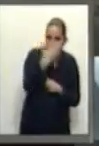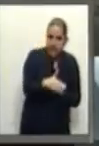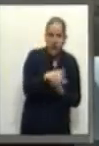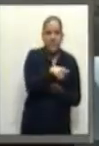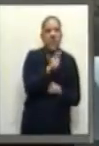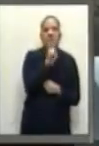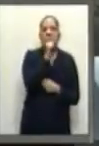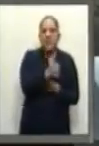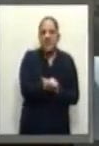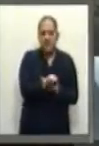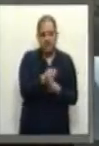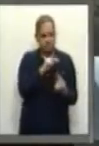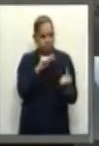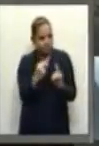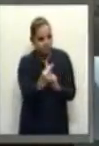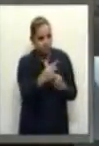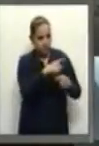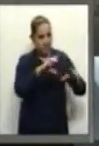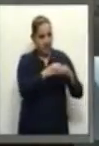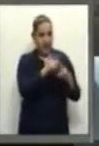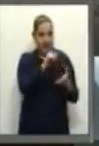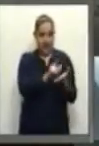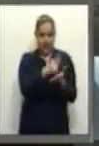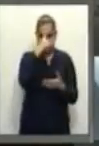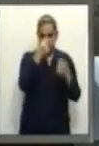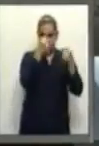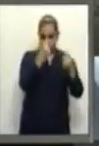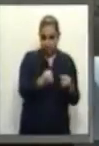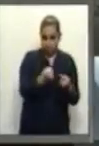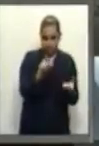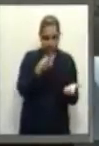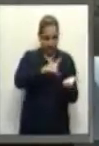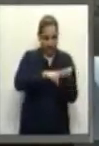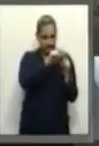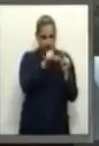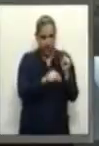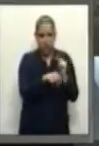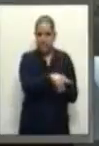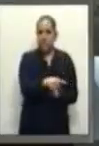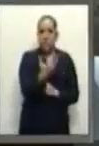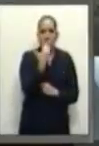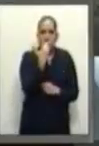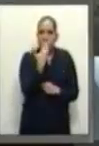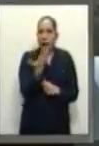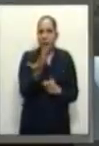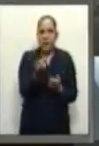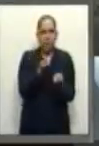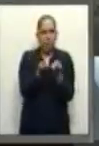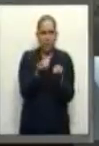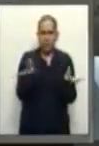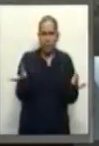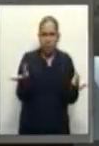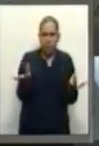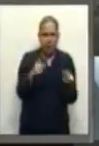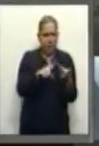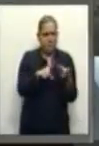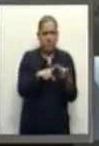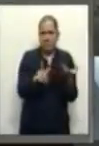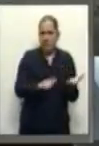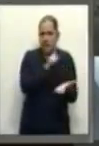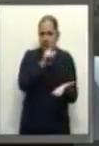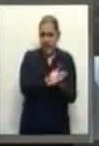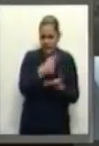seguridad interior sin controles no como la que presenta el PRD sin controles Sin una ley que mejore las